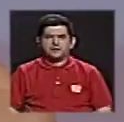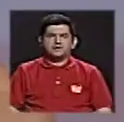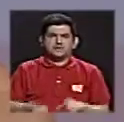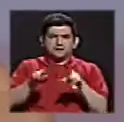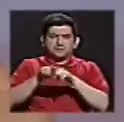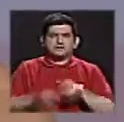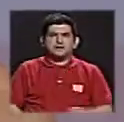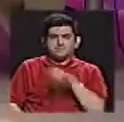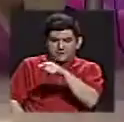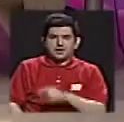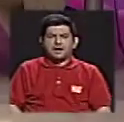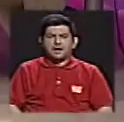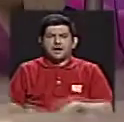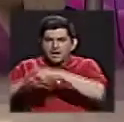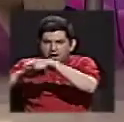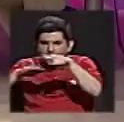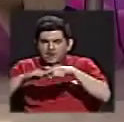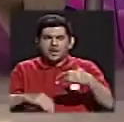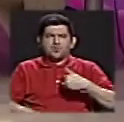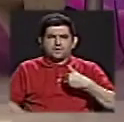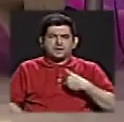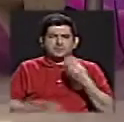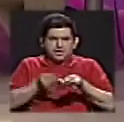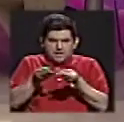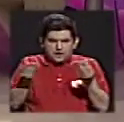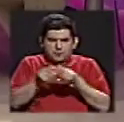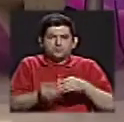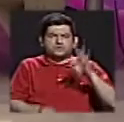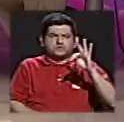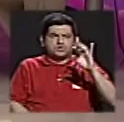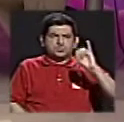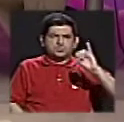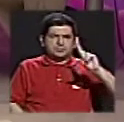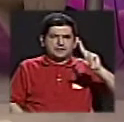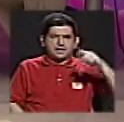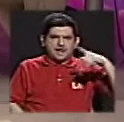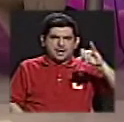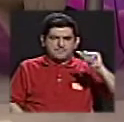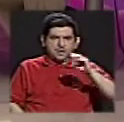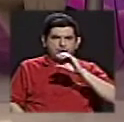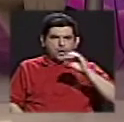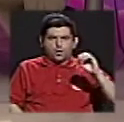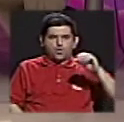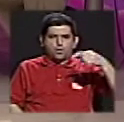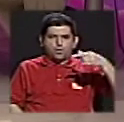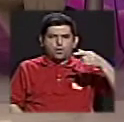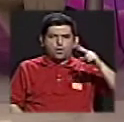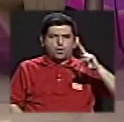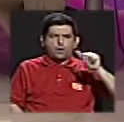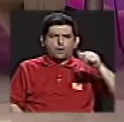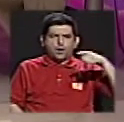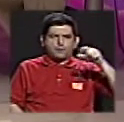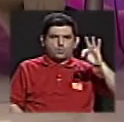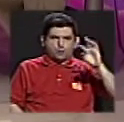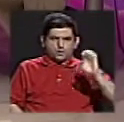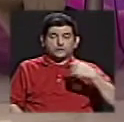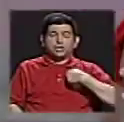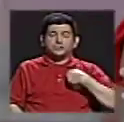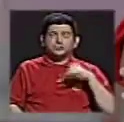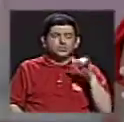donde producimos tilapia, guapote, que son que es de la zona, y también pues yo me preocupo